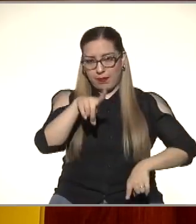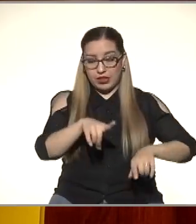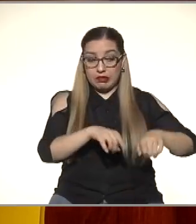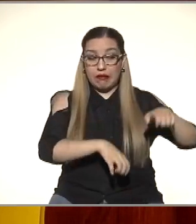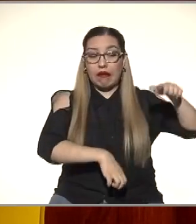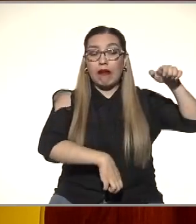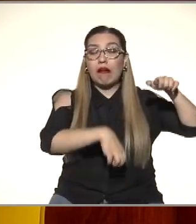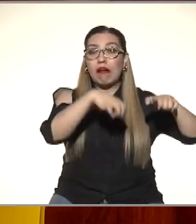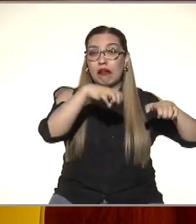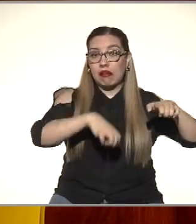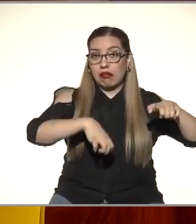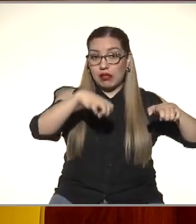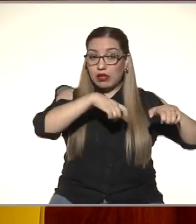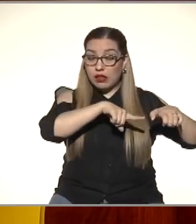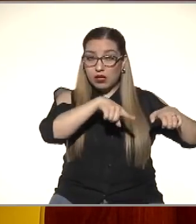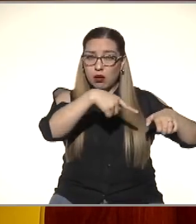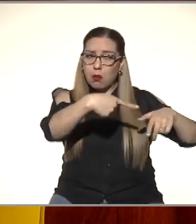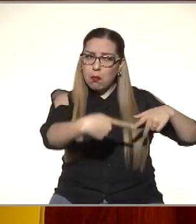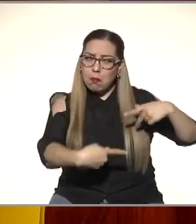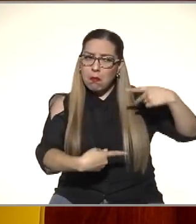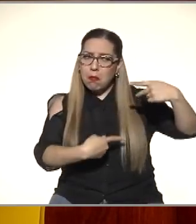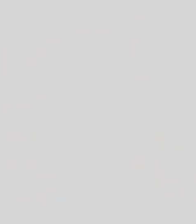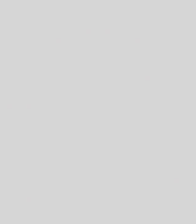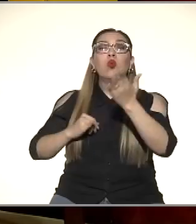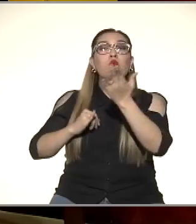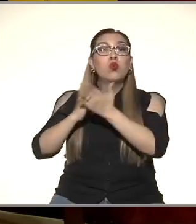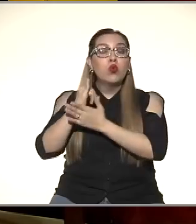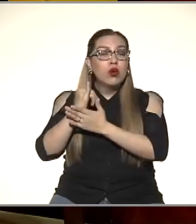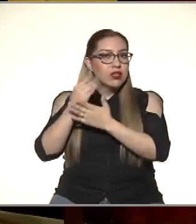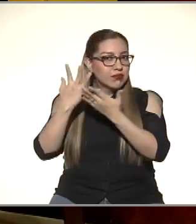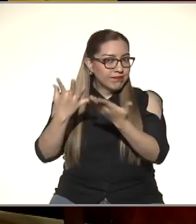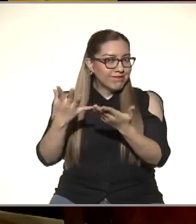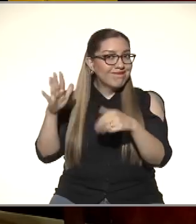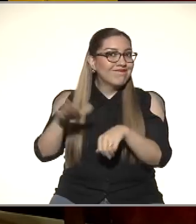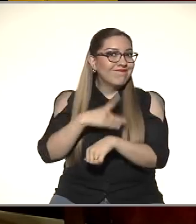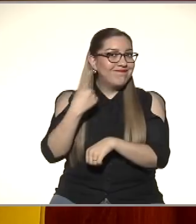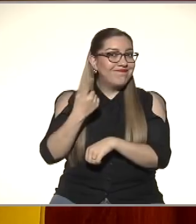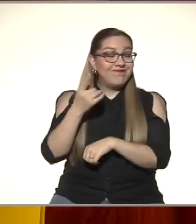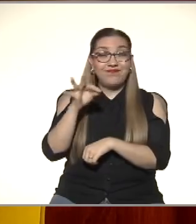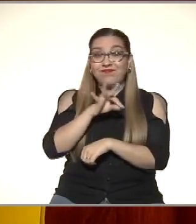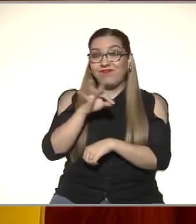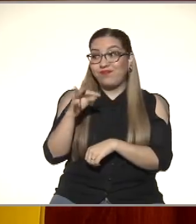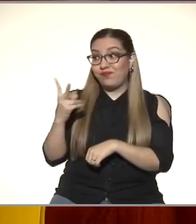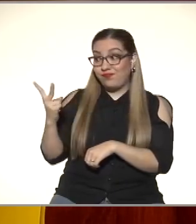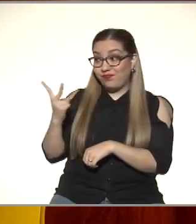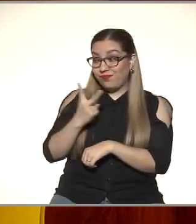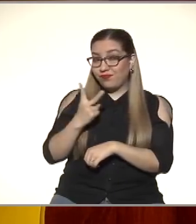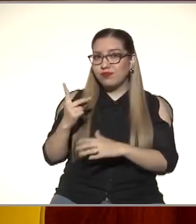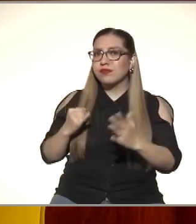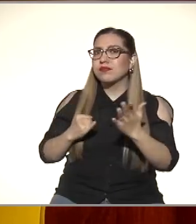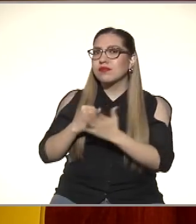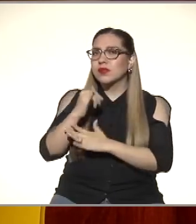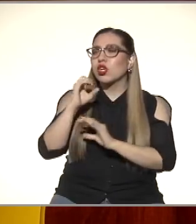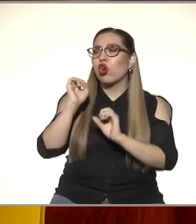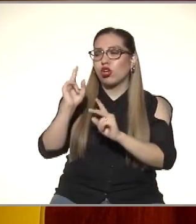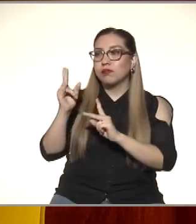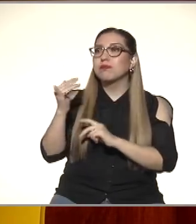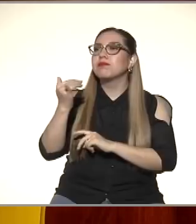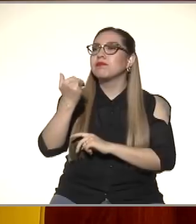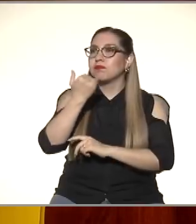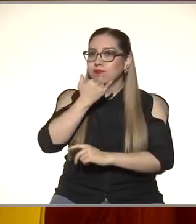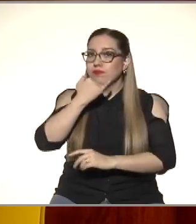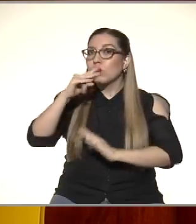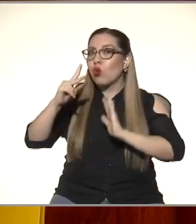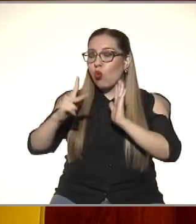preguntando, pues a lo mejor contestar un poco más. Si la pareja decide perdonar y volverlo a intentar,